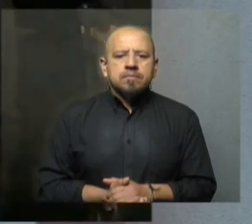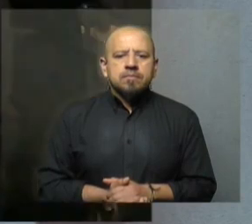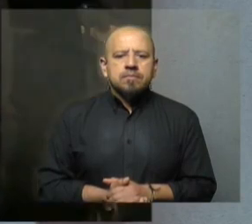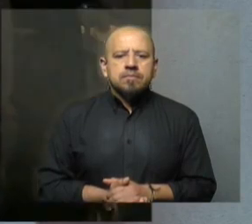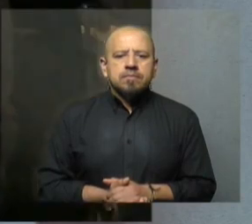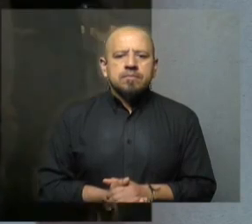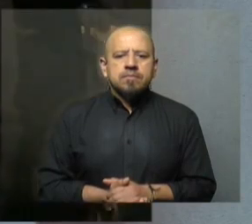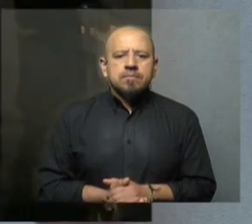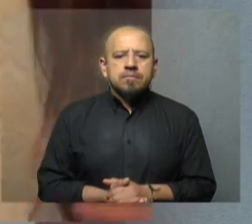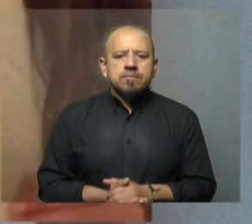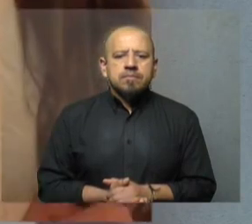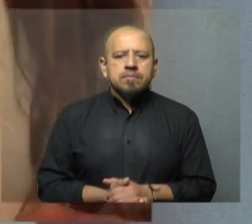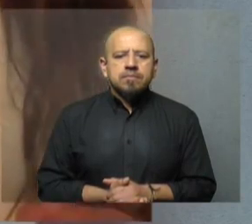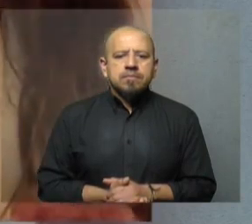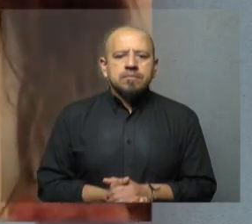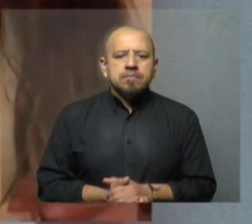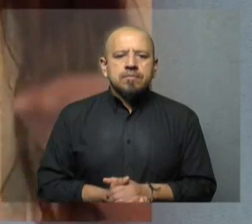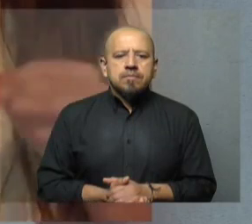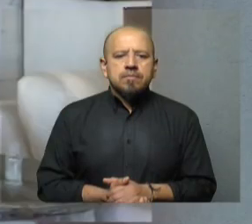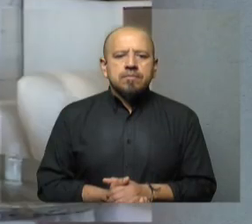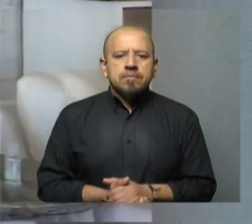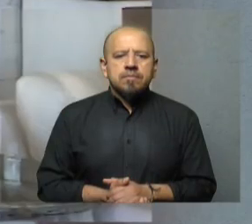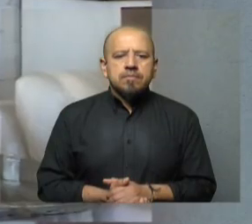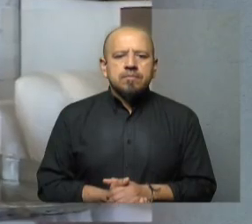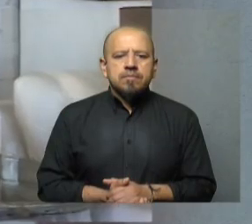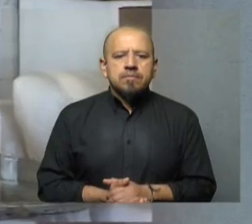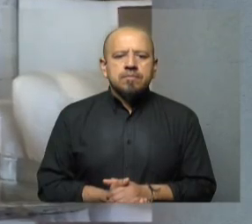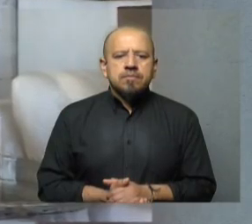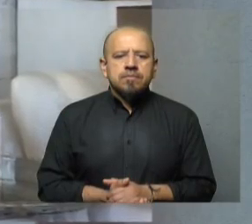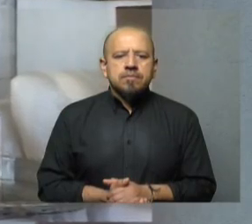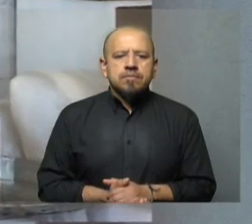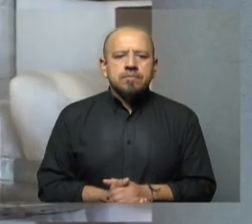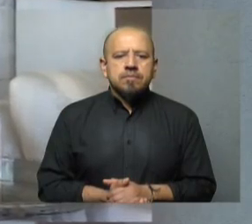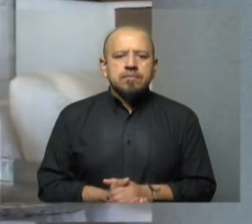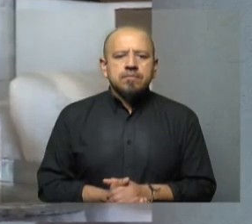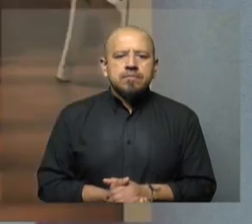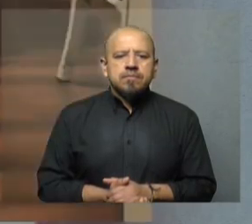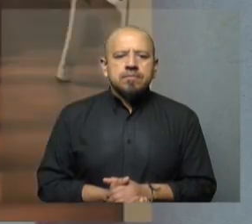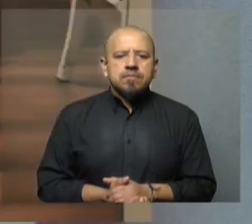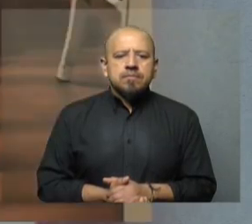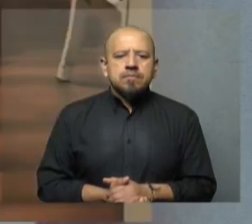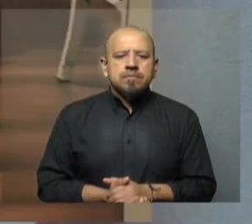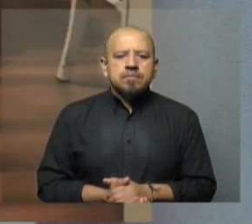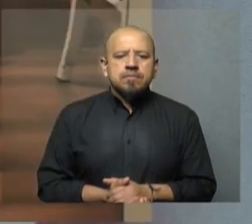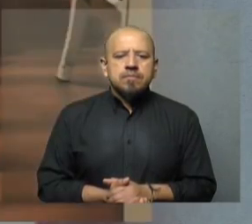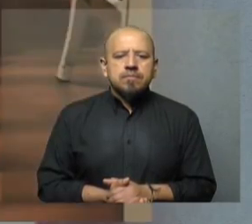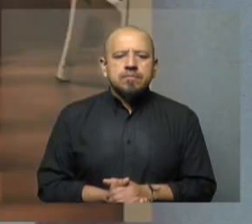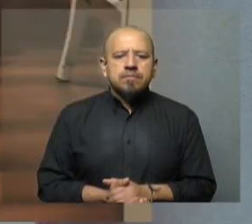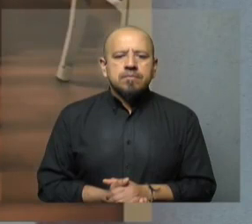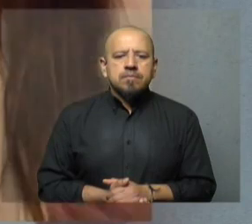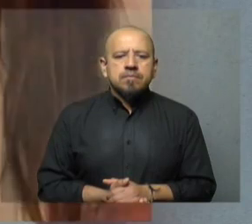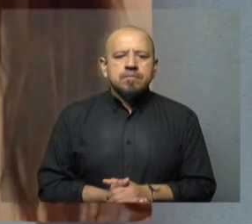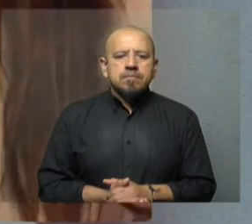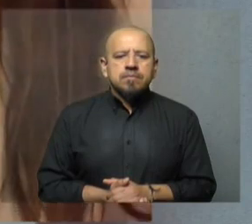dragón verás mover sus siete cabezas consciente cuellos